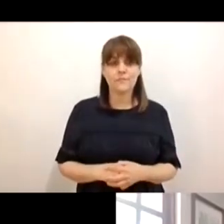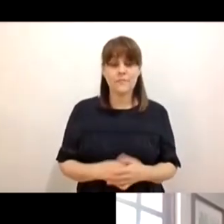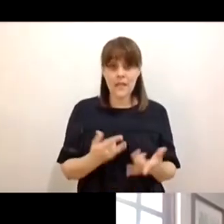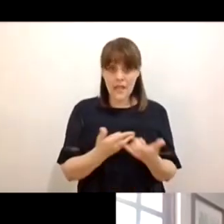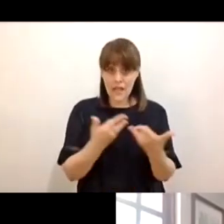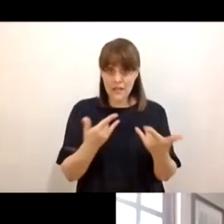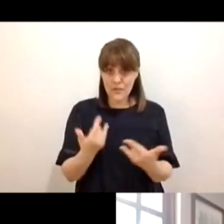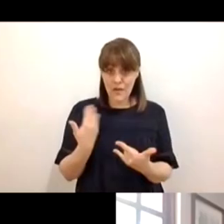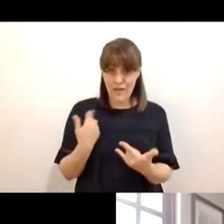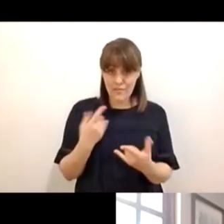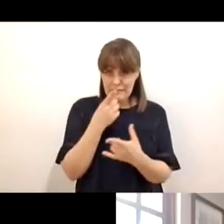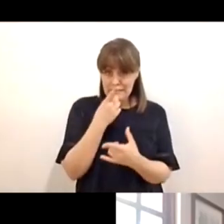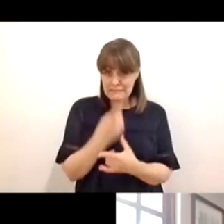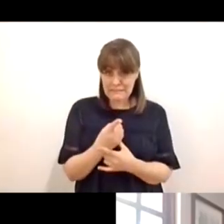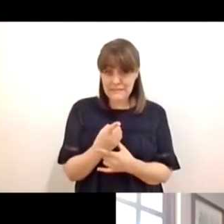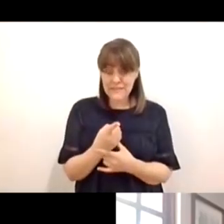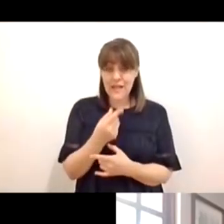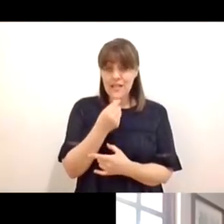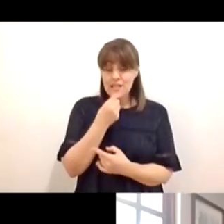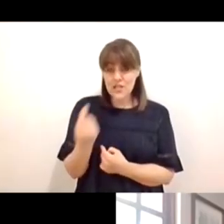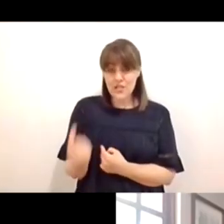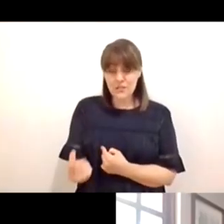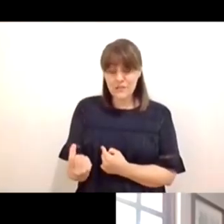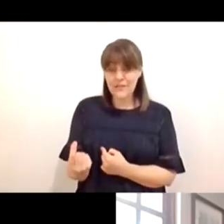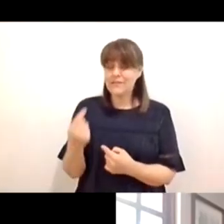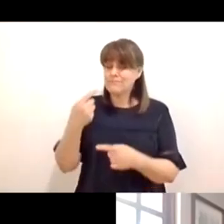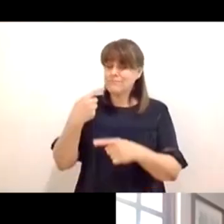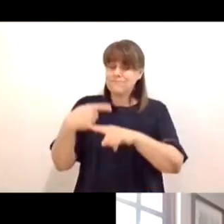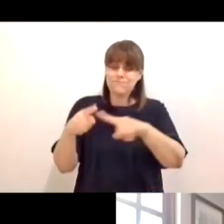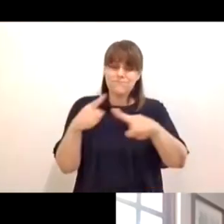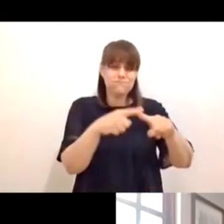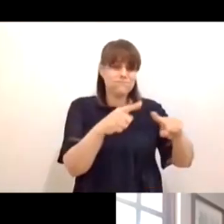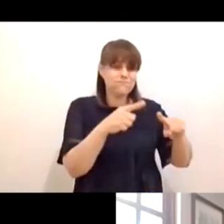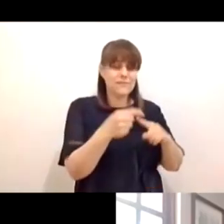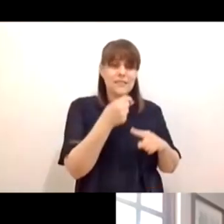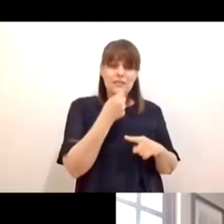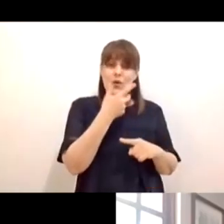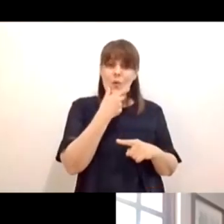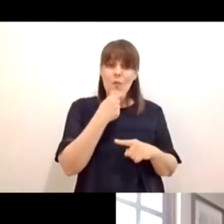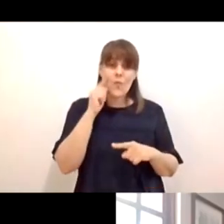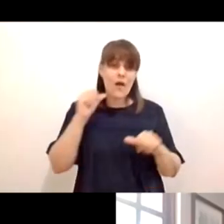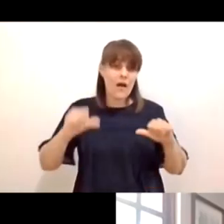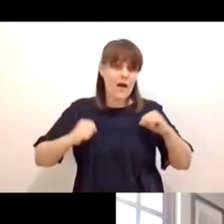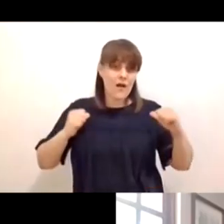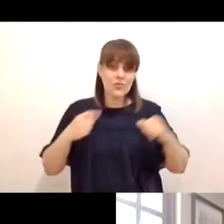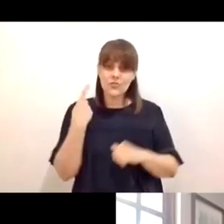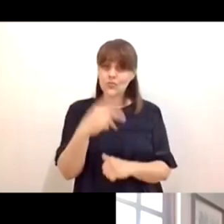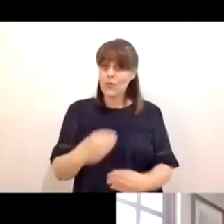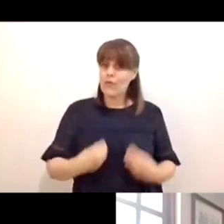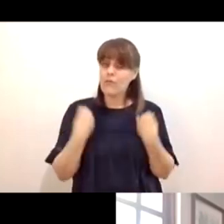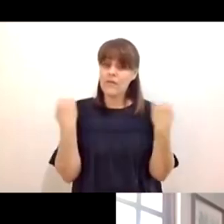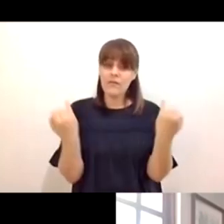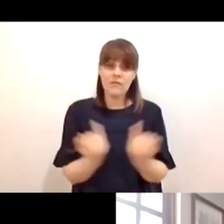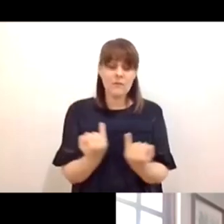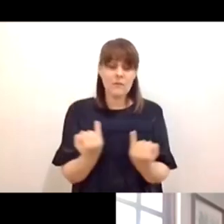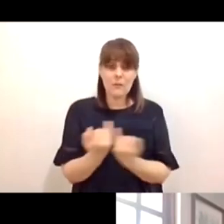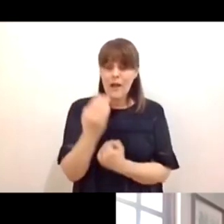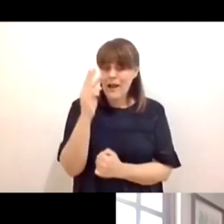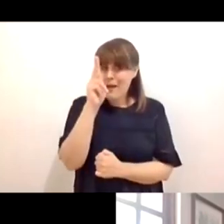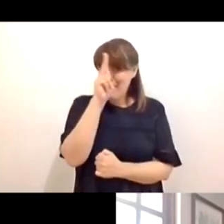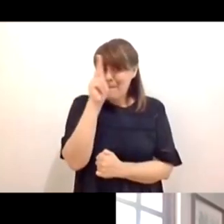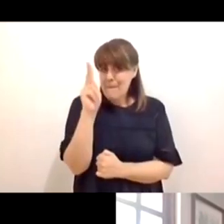terrible que cuentas de este chiquito y de tantos niños y niñas y adolescentes que están viviendo cosas horrendas en nuestro país